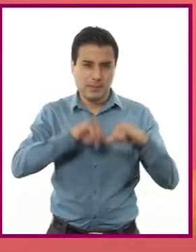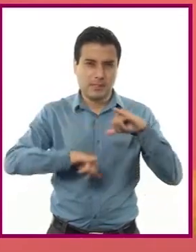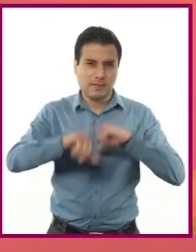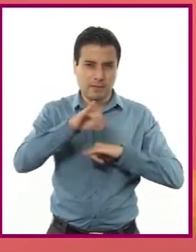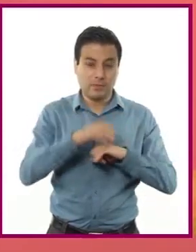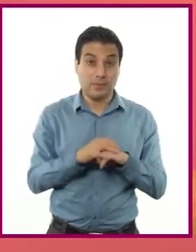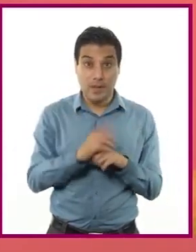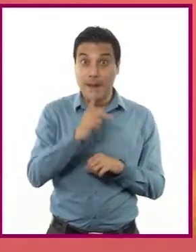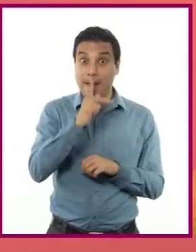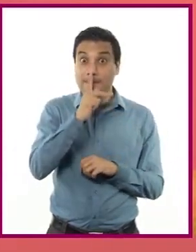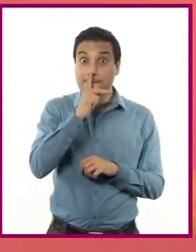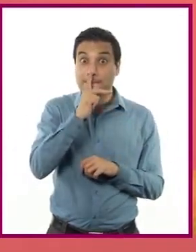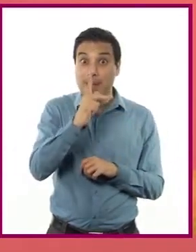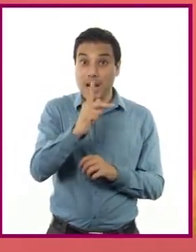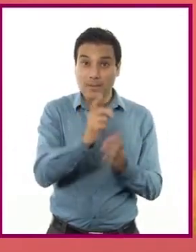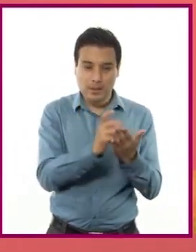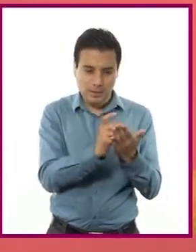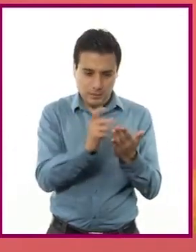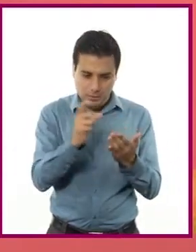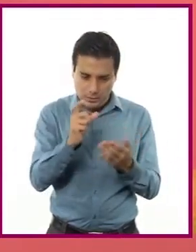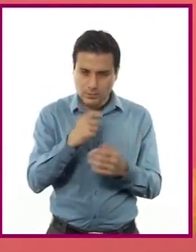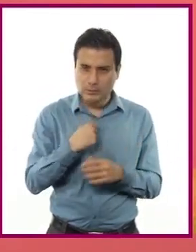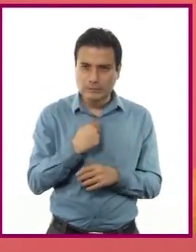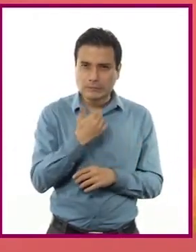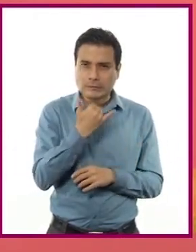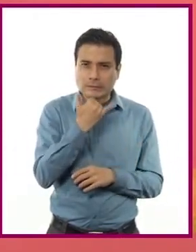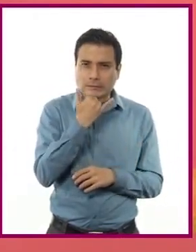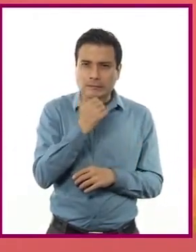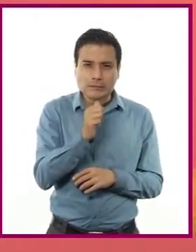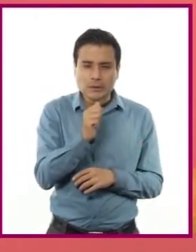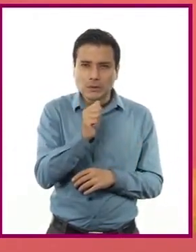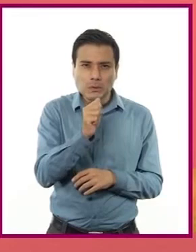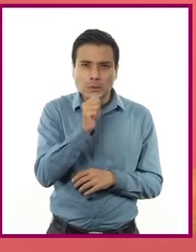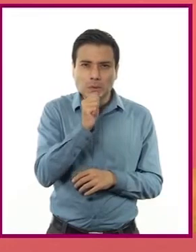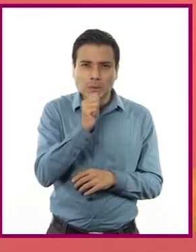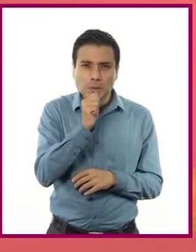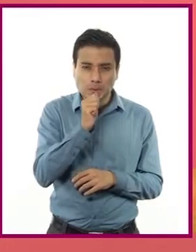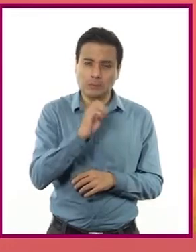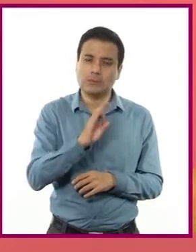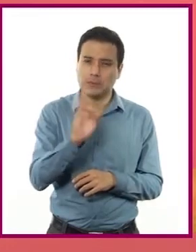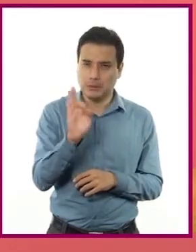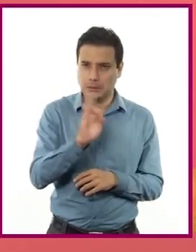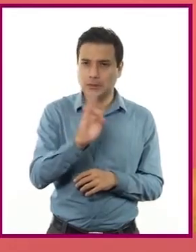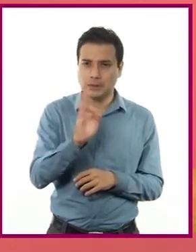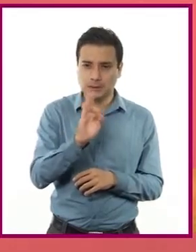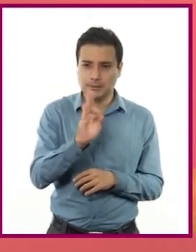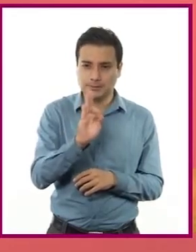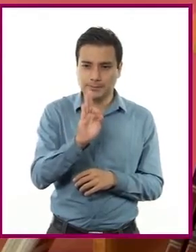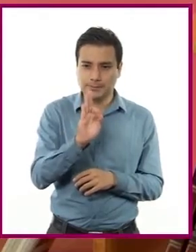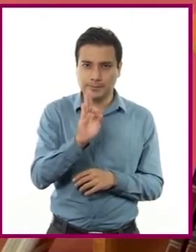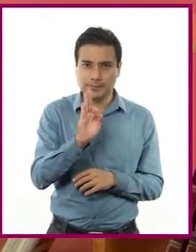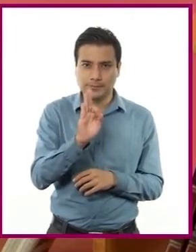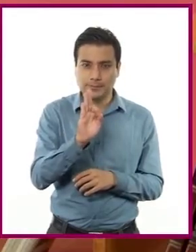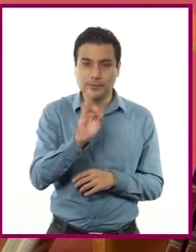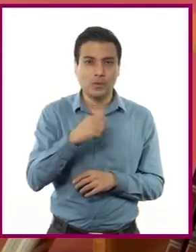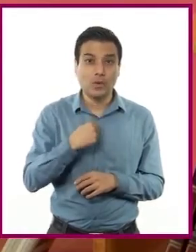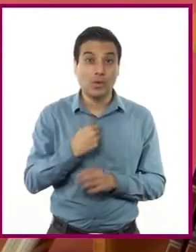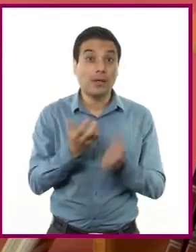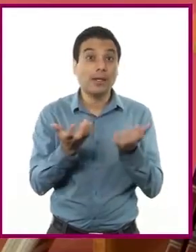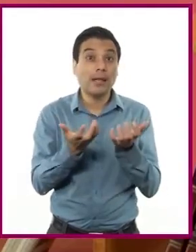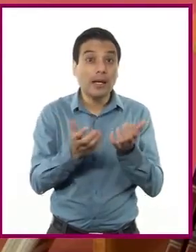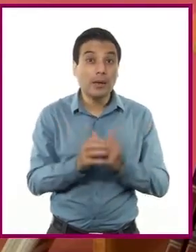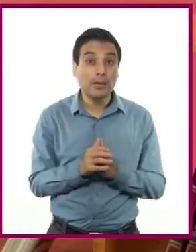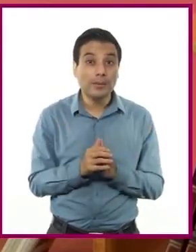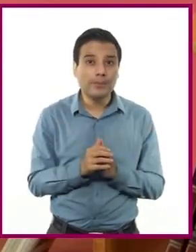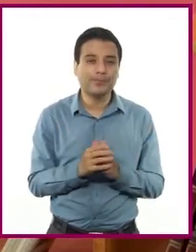un término cuyo significado no acabo de aprender del todo. En esos casos me es muy útil